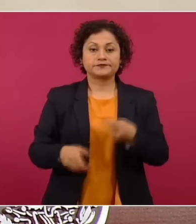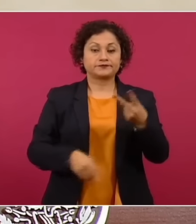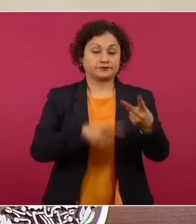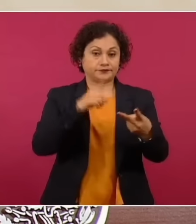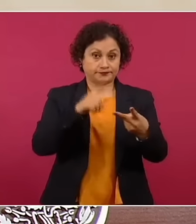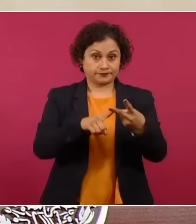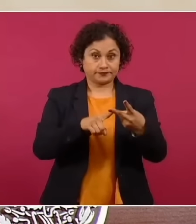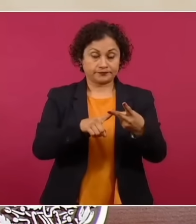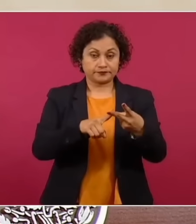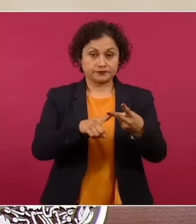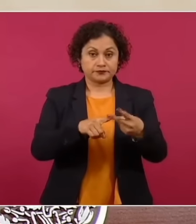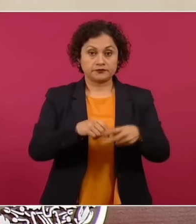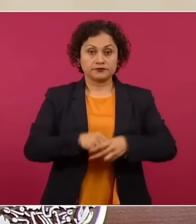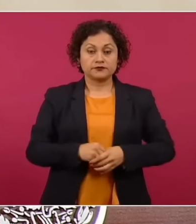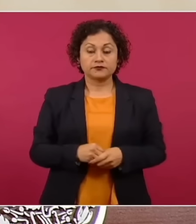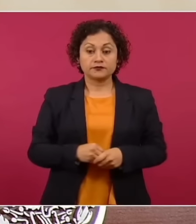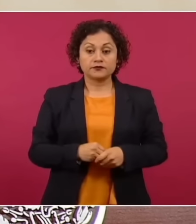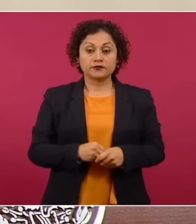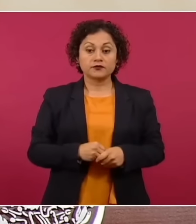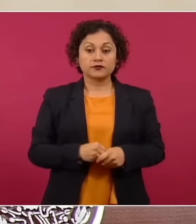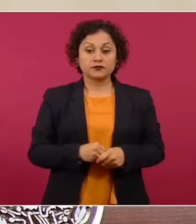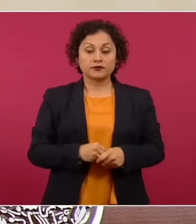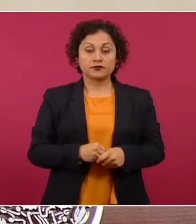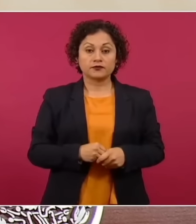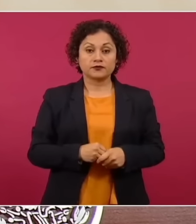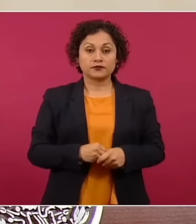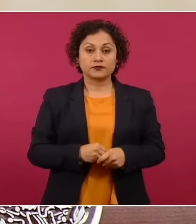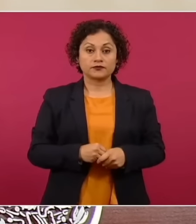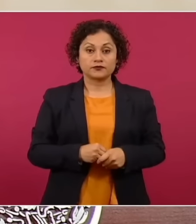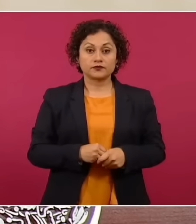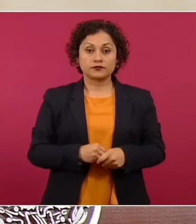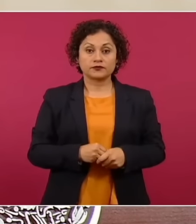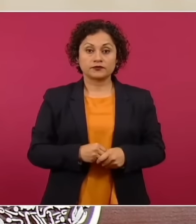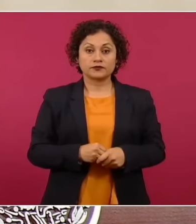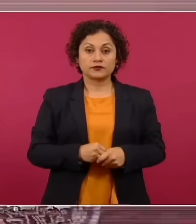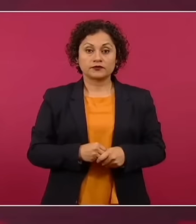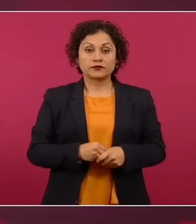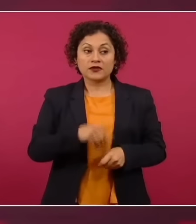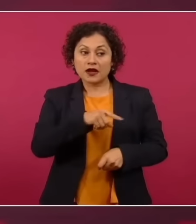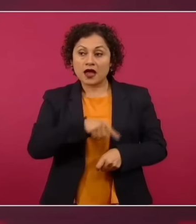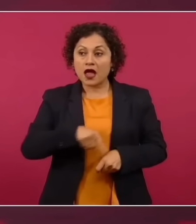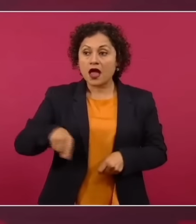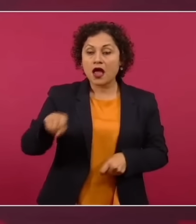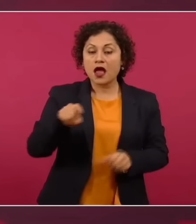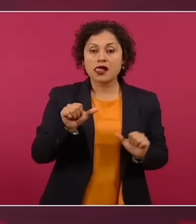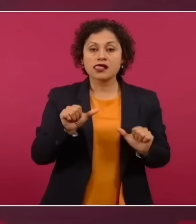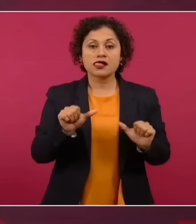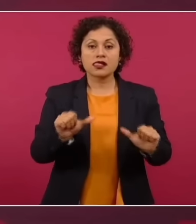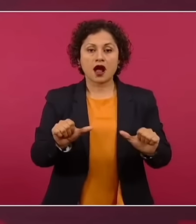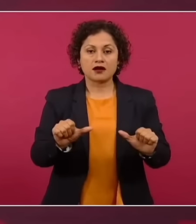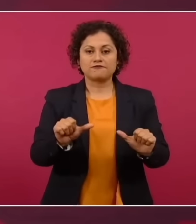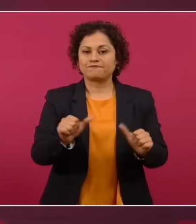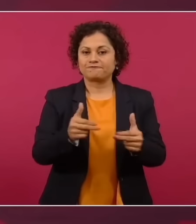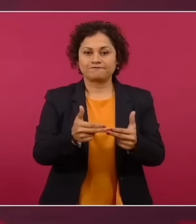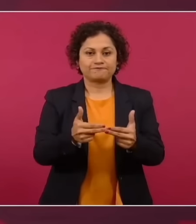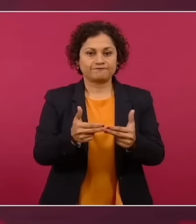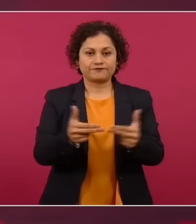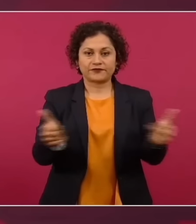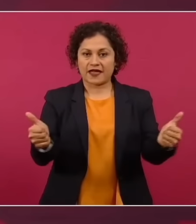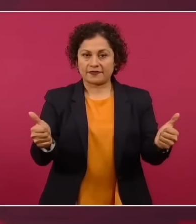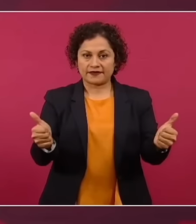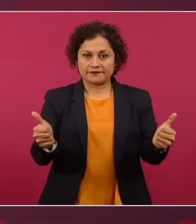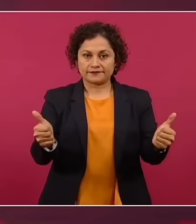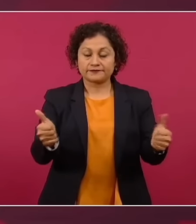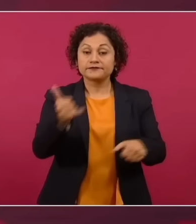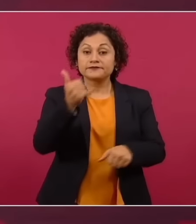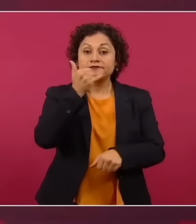Segundo, que no hay impunidad para nadie. No se permite la violación de los